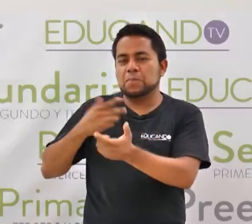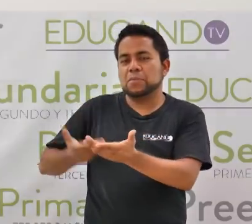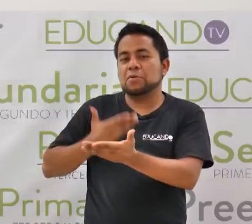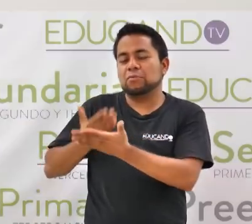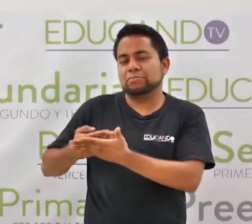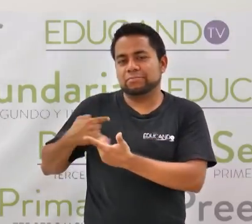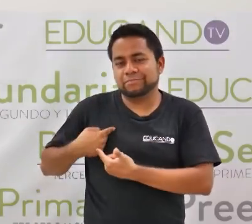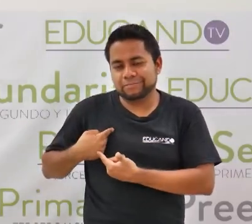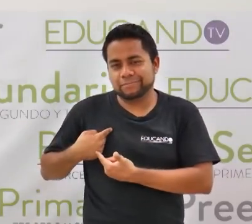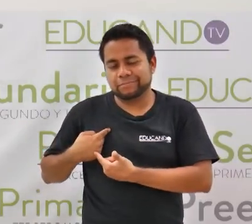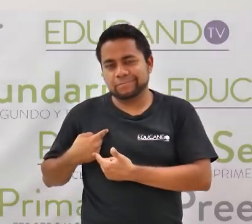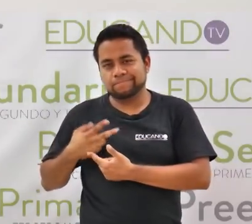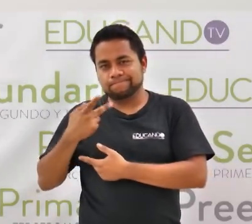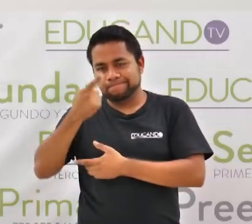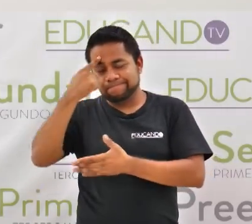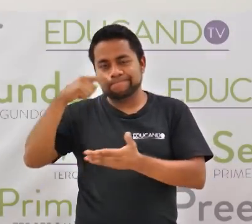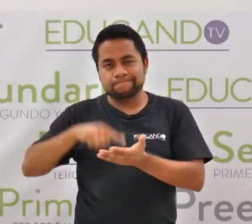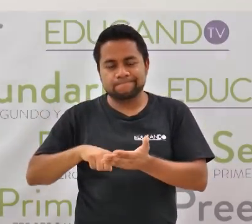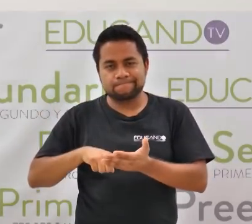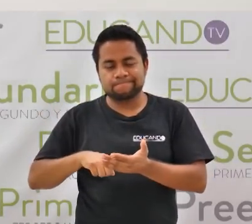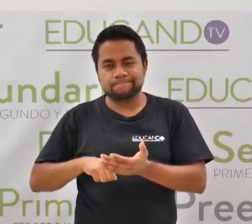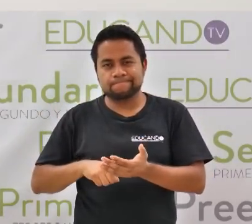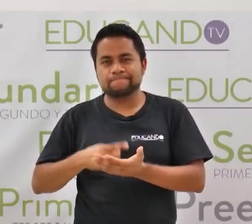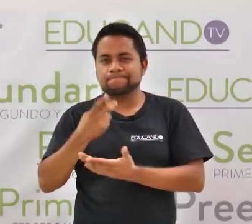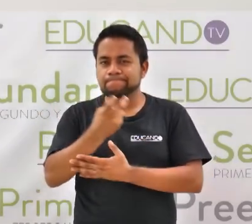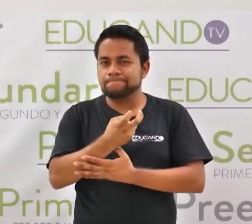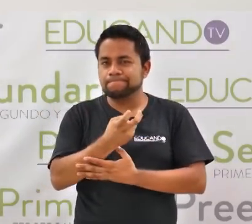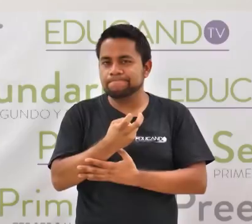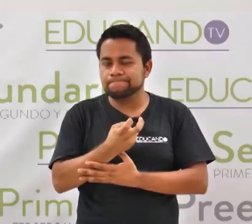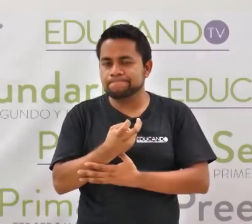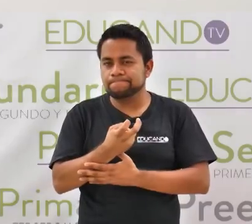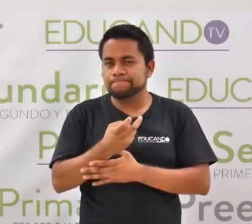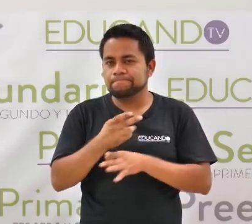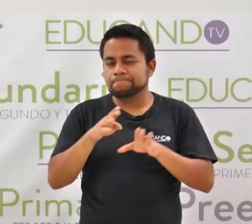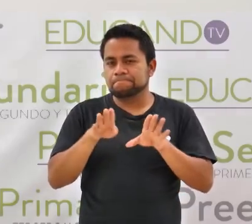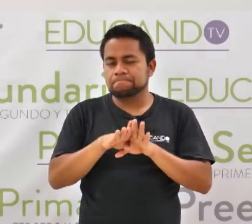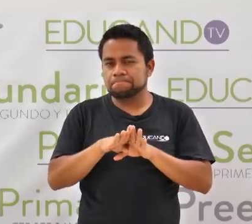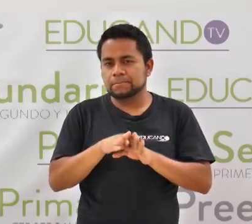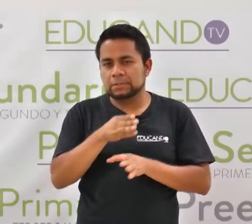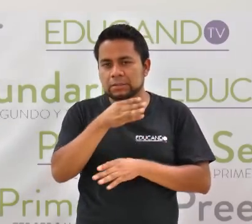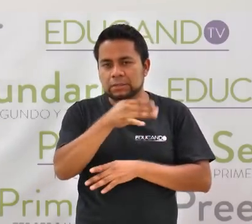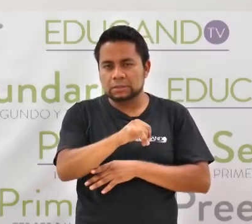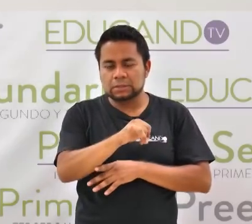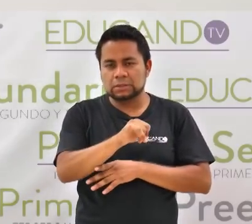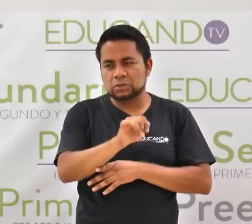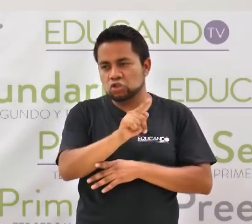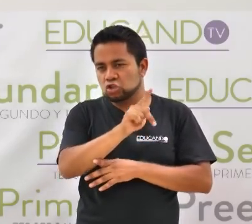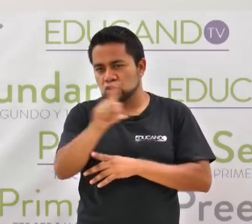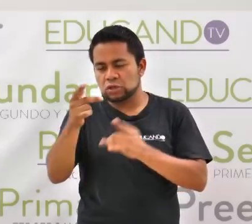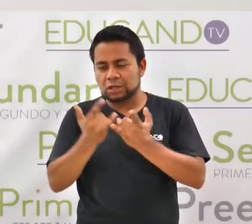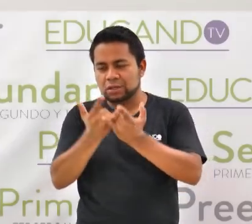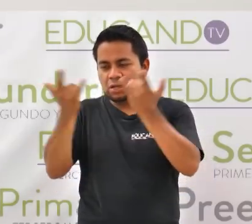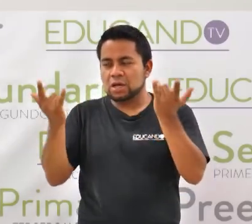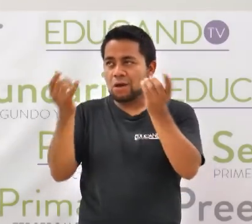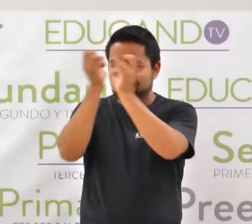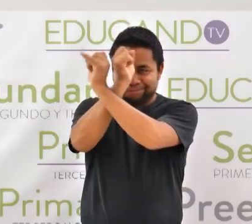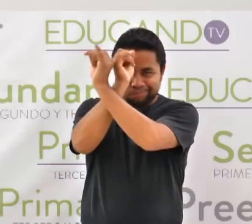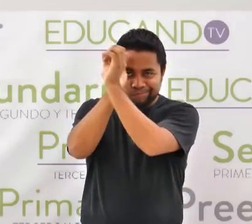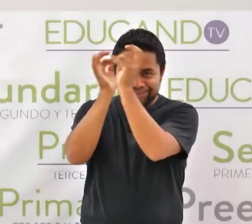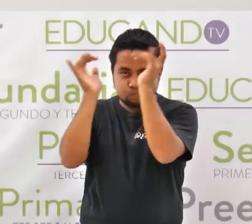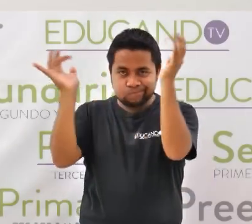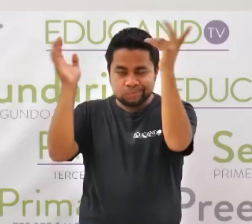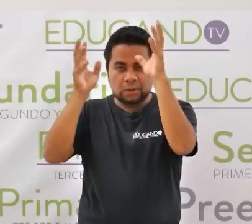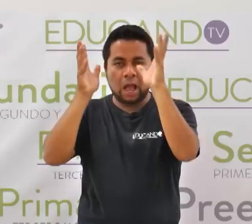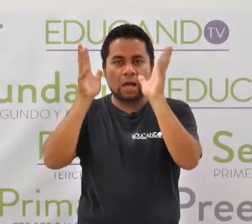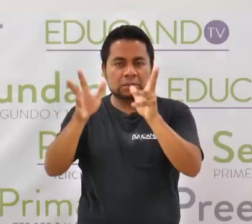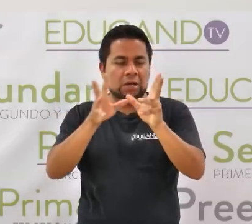sus propuestas. Pero ¿qué creen? Eso es la manera en que casi todas las historietas